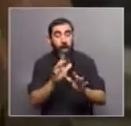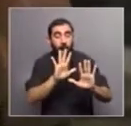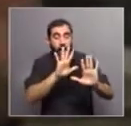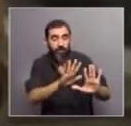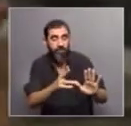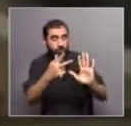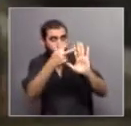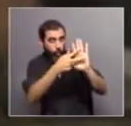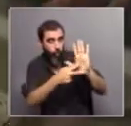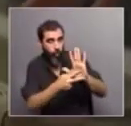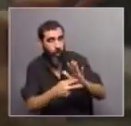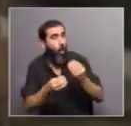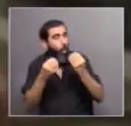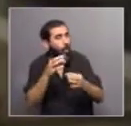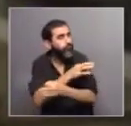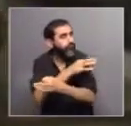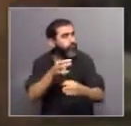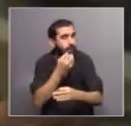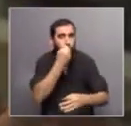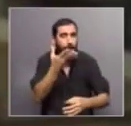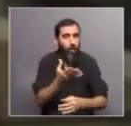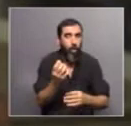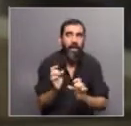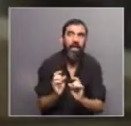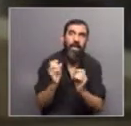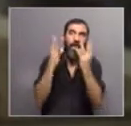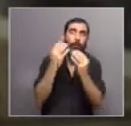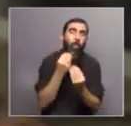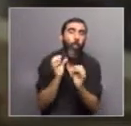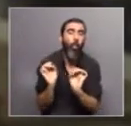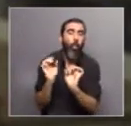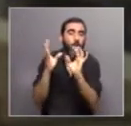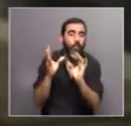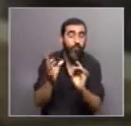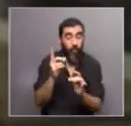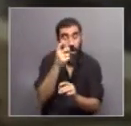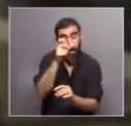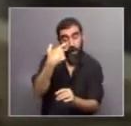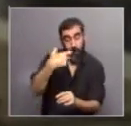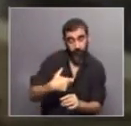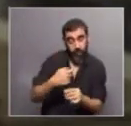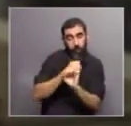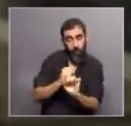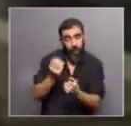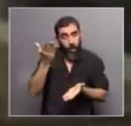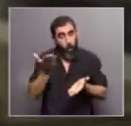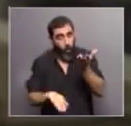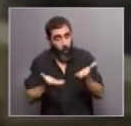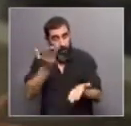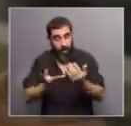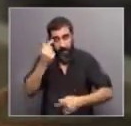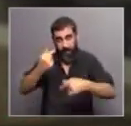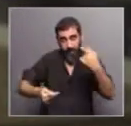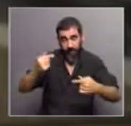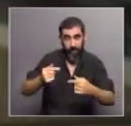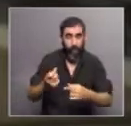esta norma, bueno, cuál es su eficiencia y cuál es su emisión de partículas, por ejemplo, de forma tal que el usuario pueda comparar, digamos, no